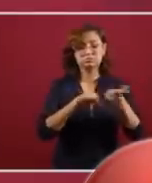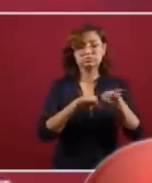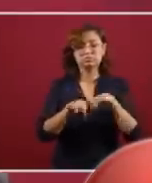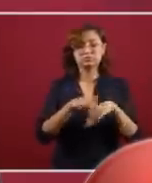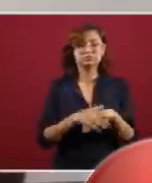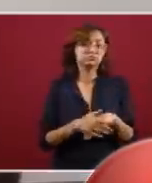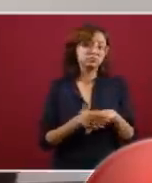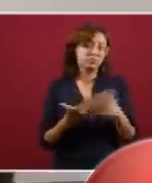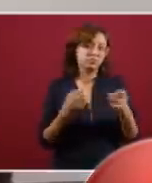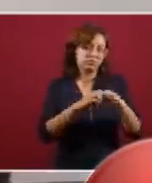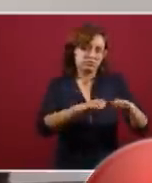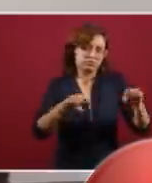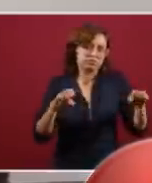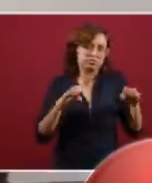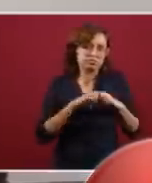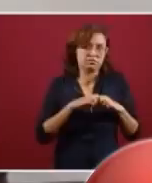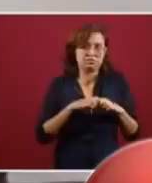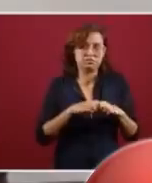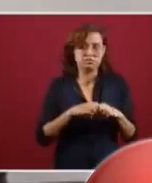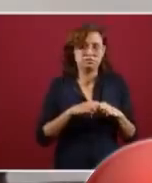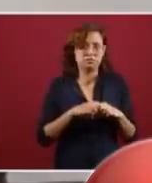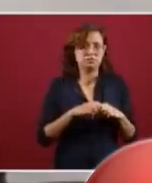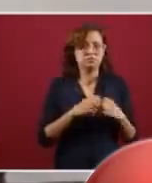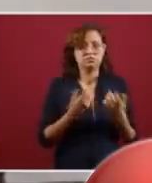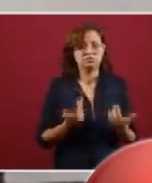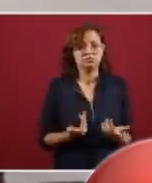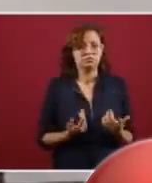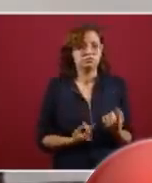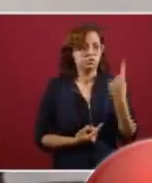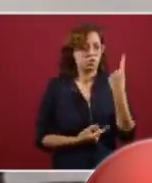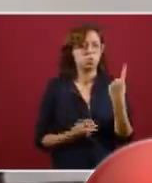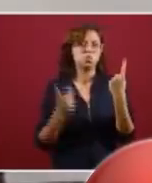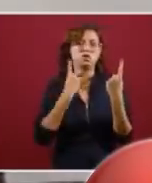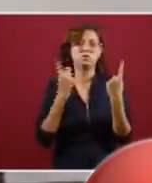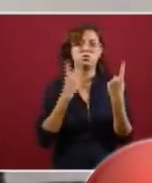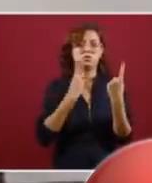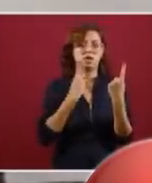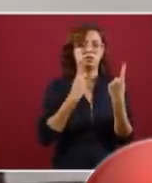un equipo, cada legislador,